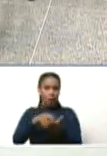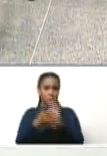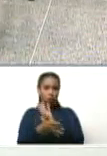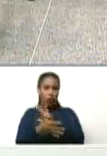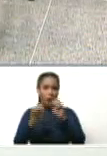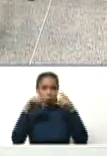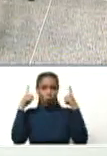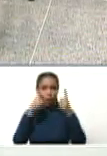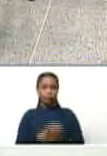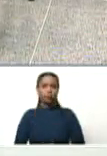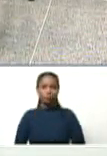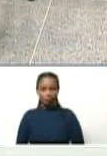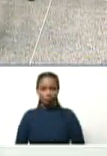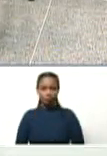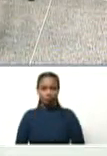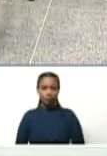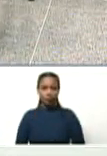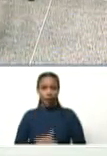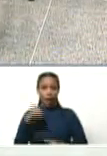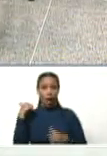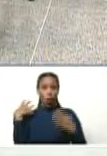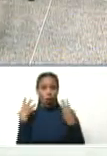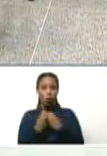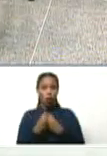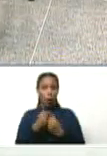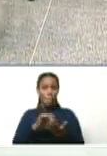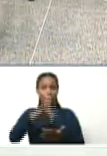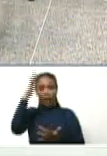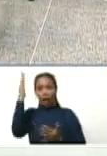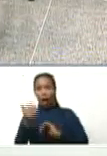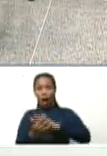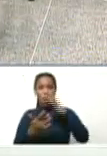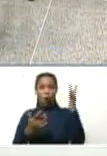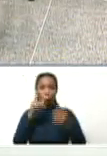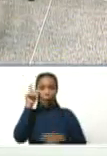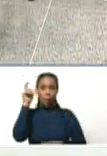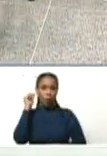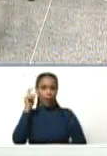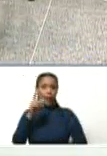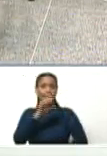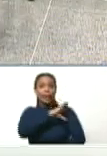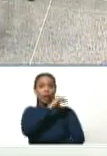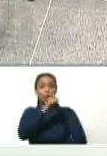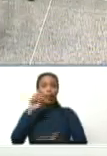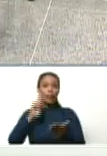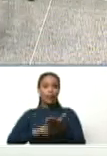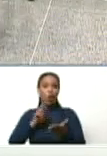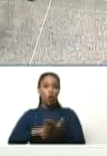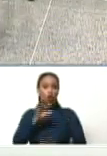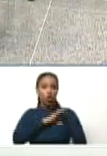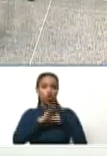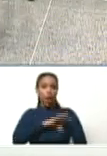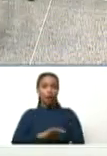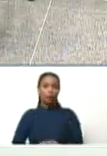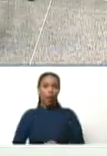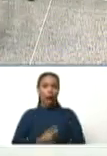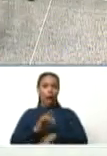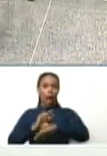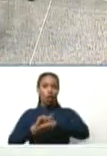Guaira. Está allá con la doctora Milagros Montilla, directora del Seguro Social, la